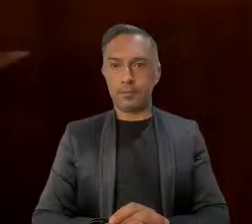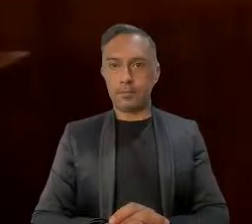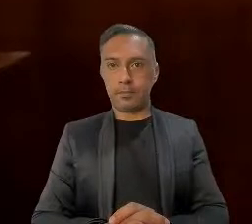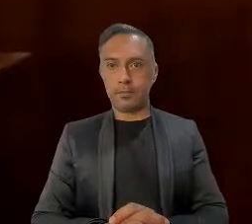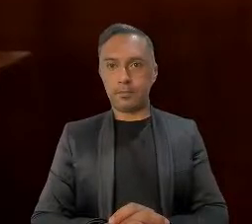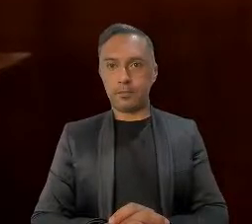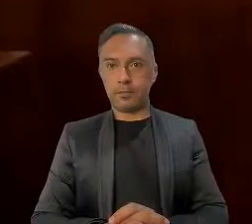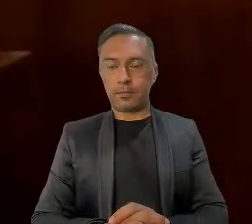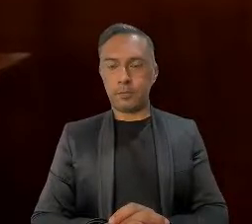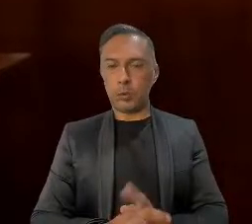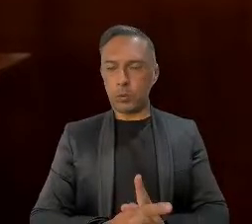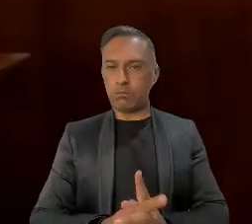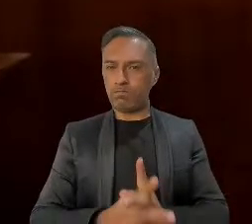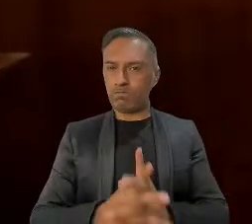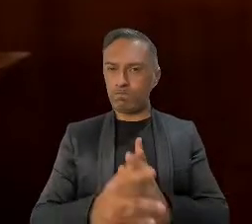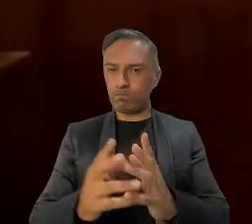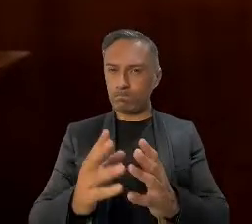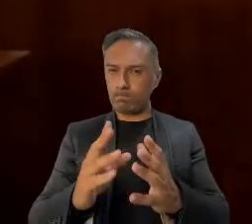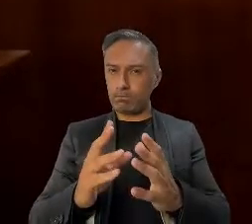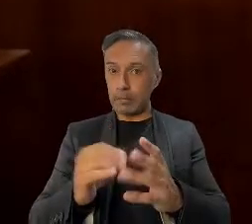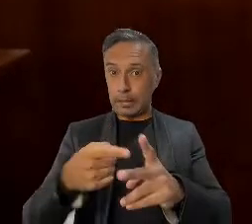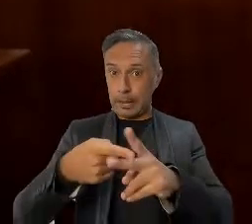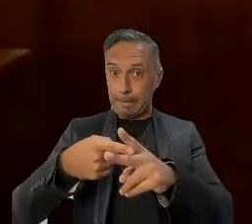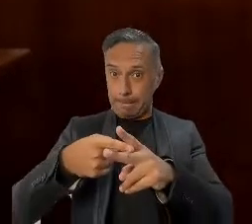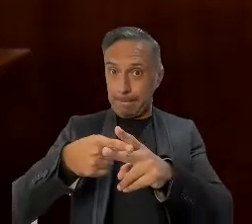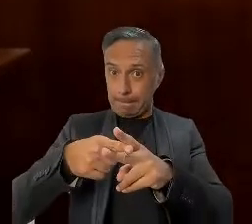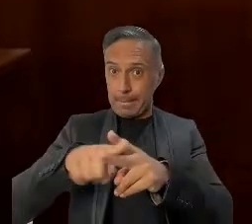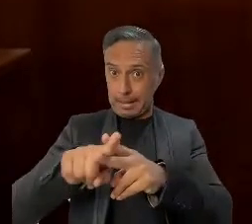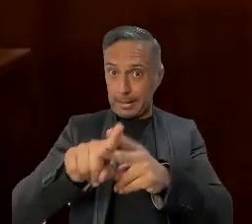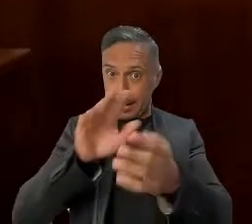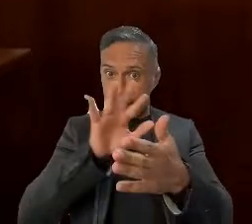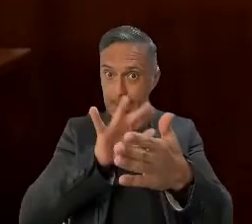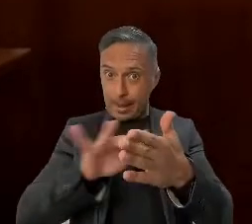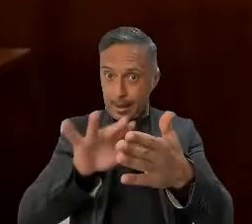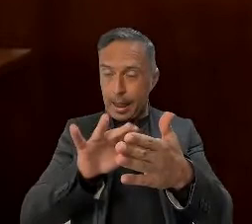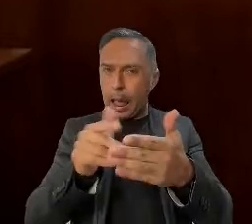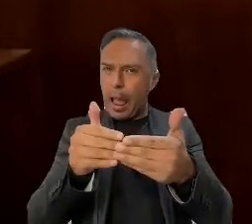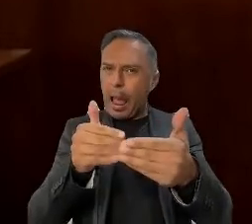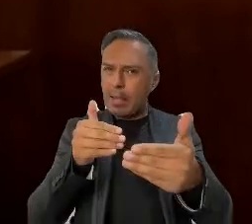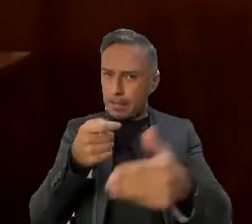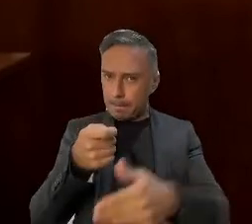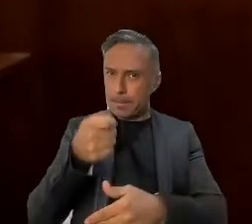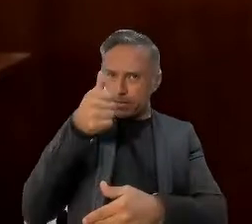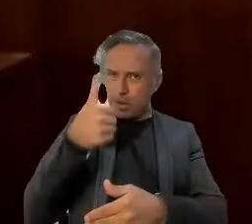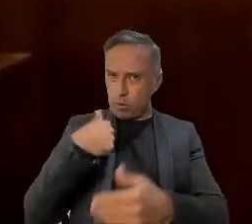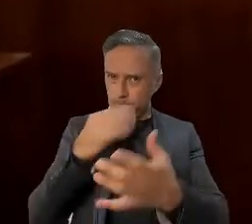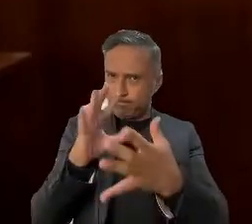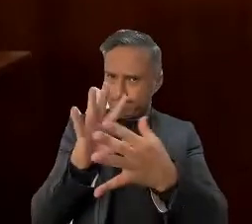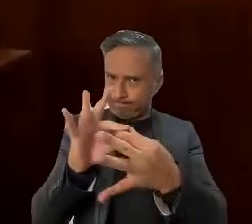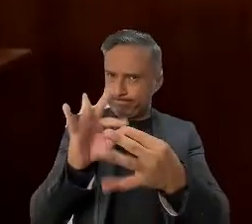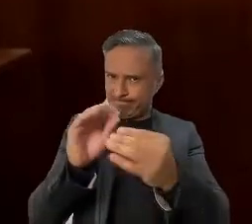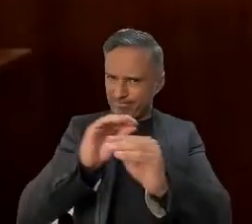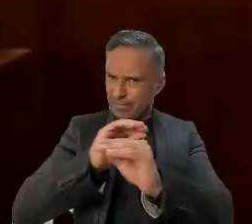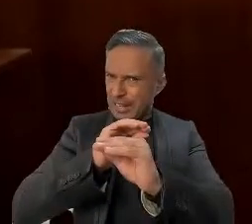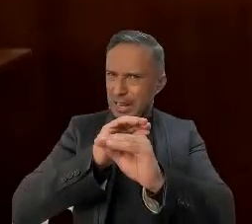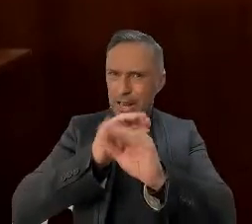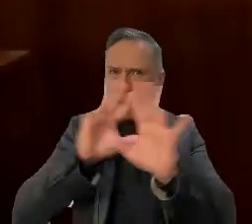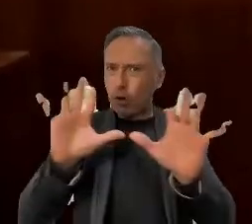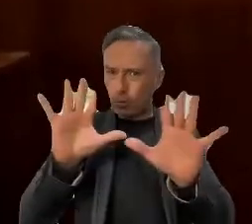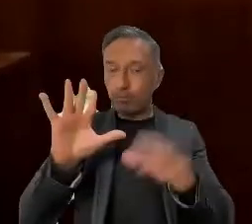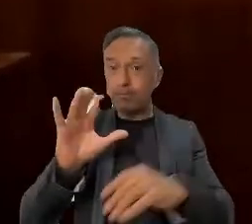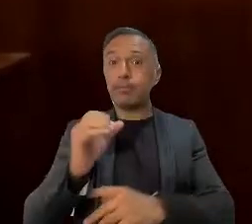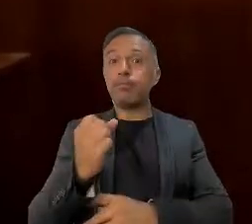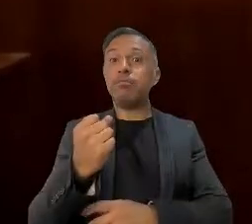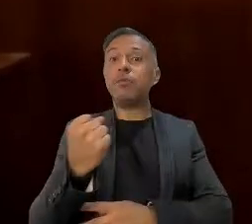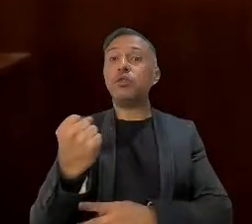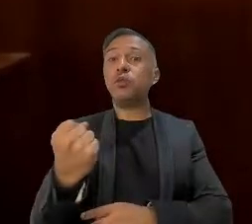agradecer la aclaración antes de dar inicio a la lectura de que afortunadamente tenemos una coincidencia